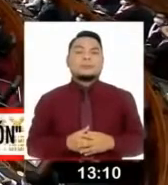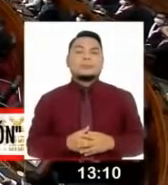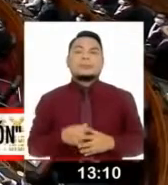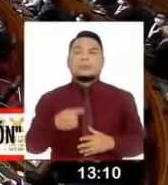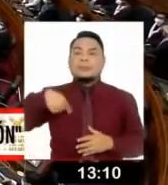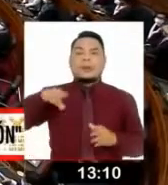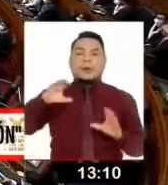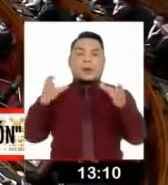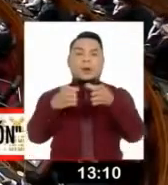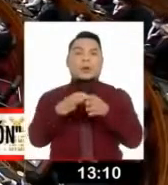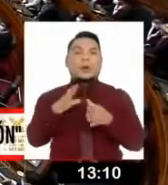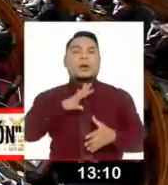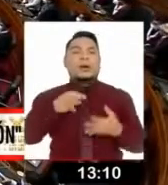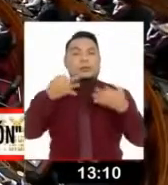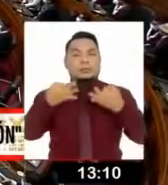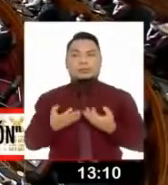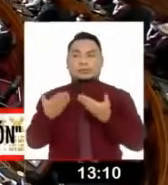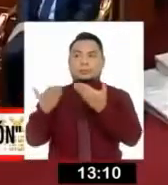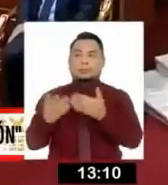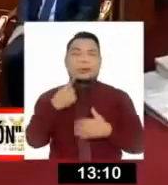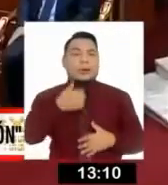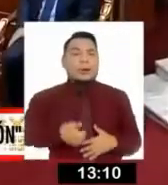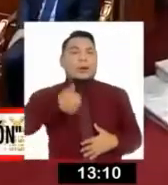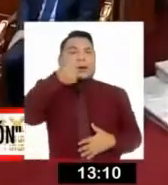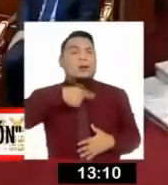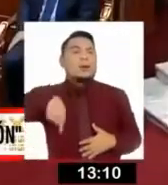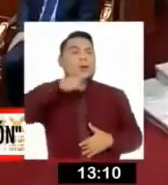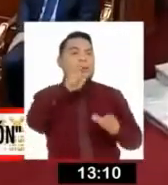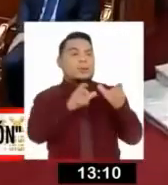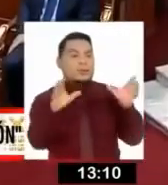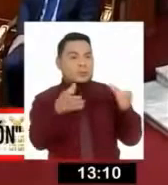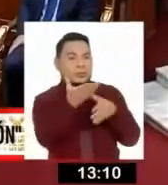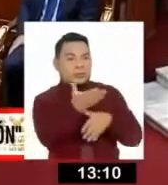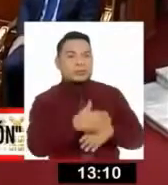integrantes del cuerpo diplomático, autoridades civiles,